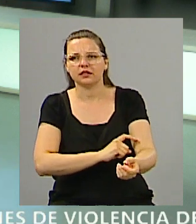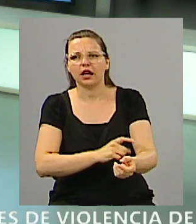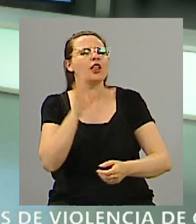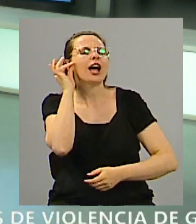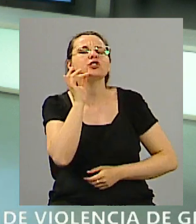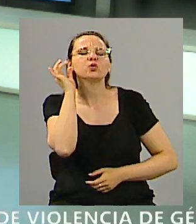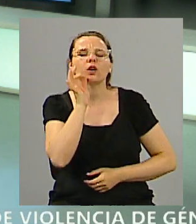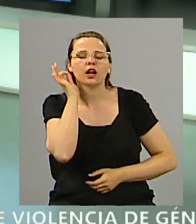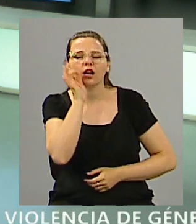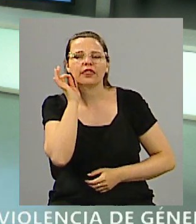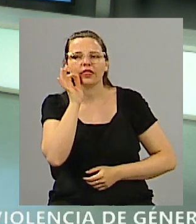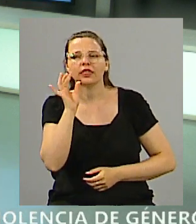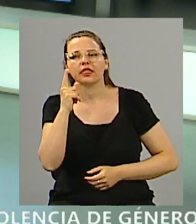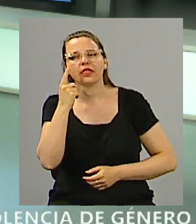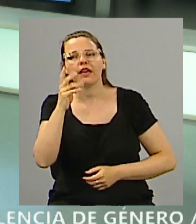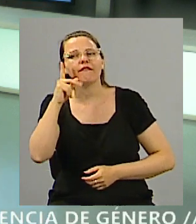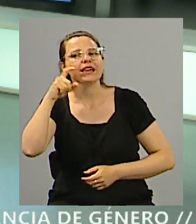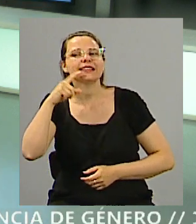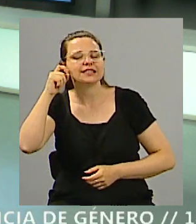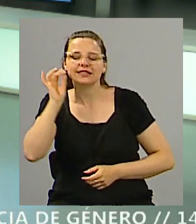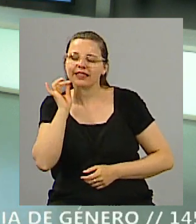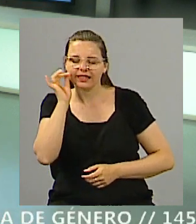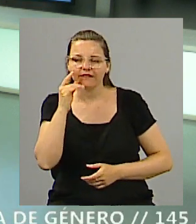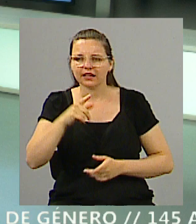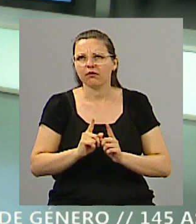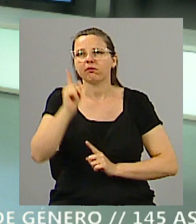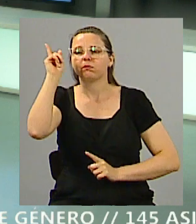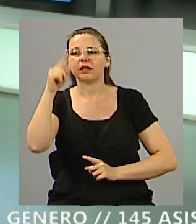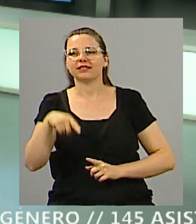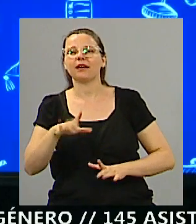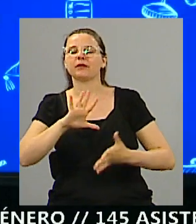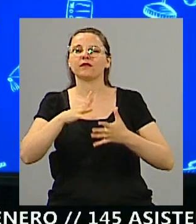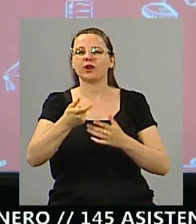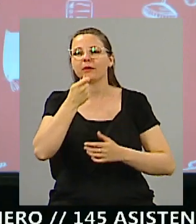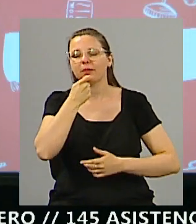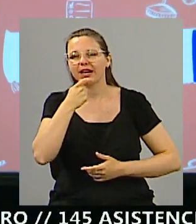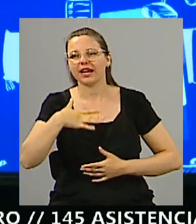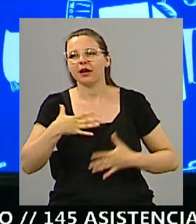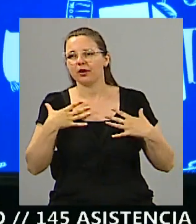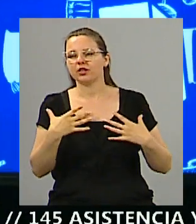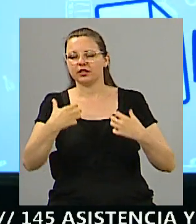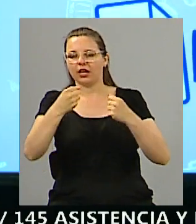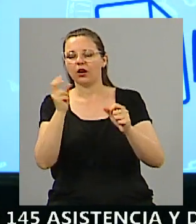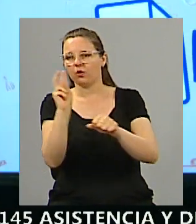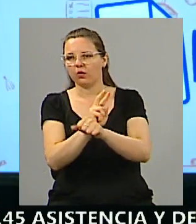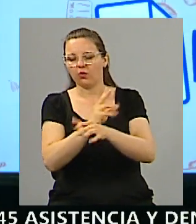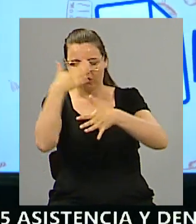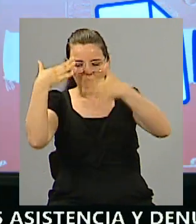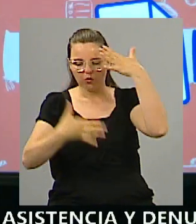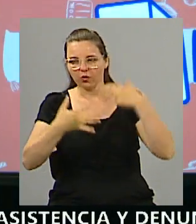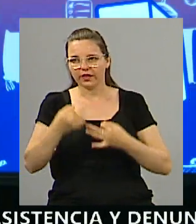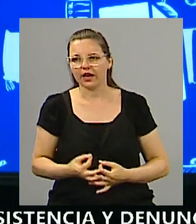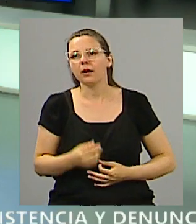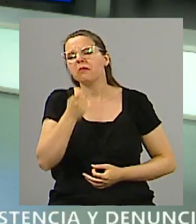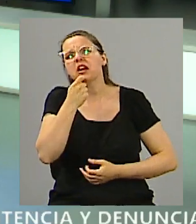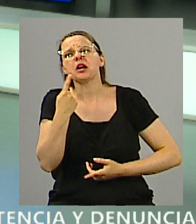es ese, que lo tomemos como un ejercicio para cuidar nuestra salud. Sí, creo que incorporarlo quizás como un análisis al año,